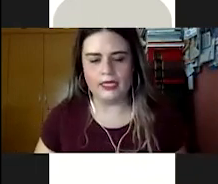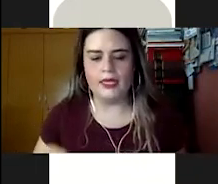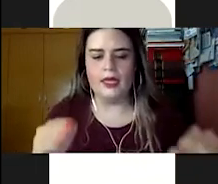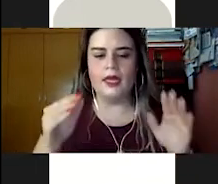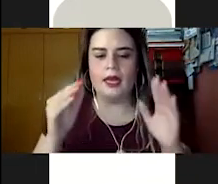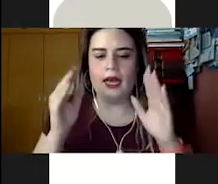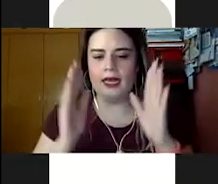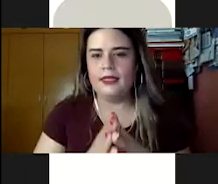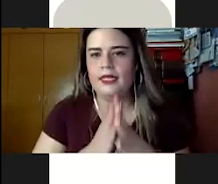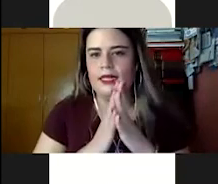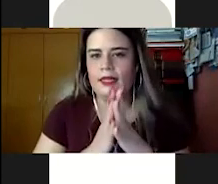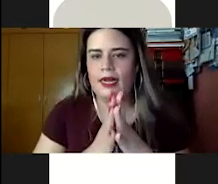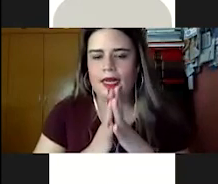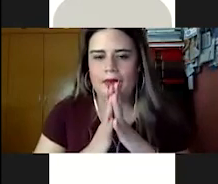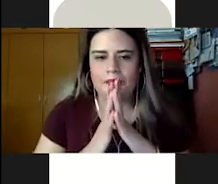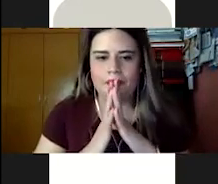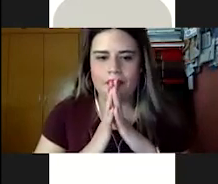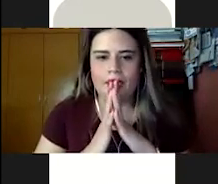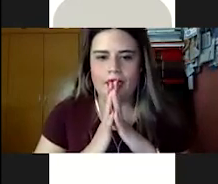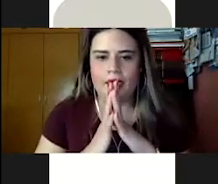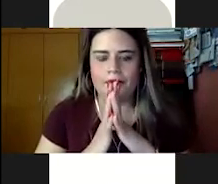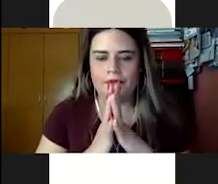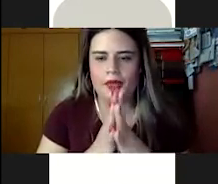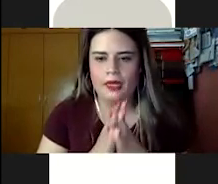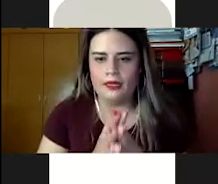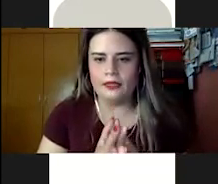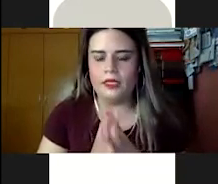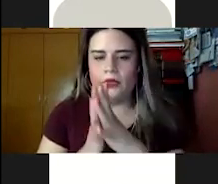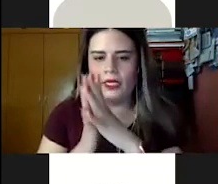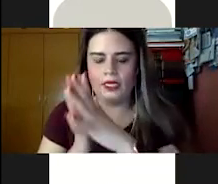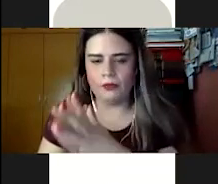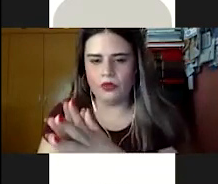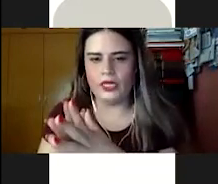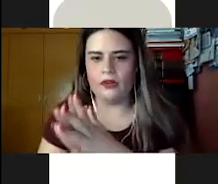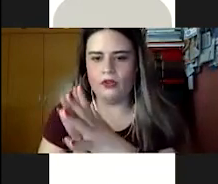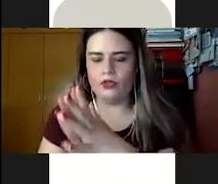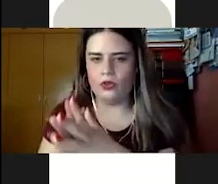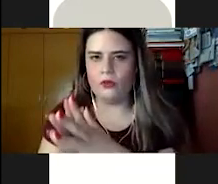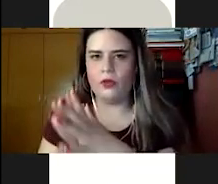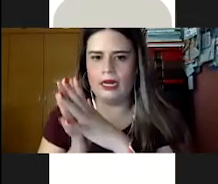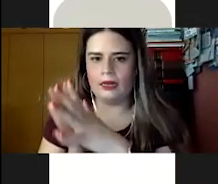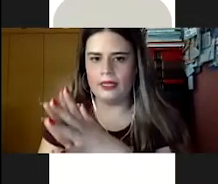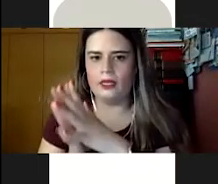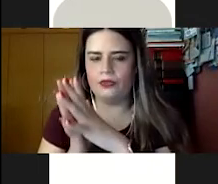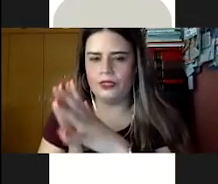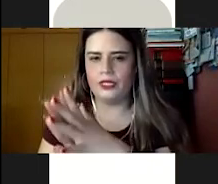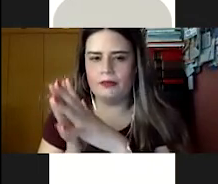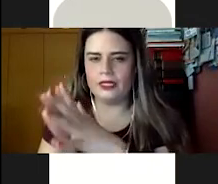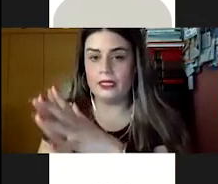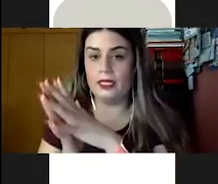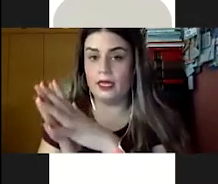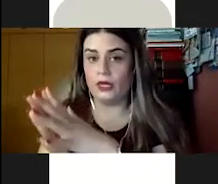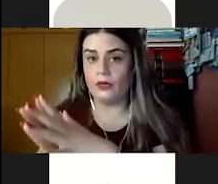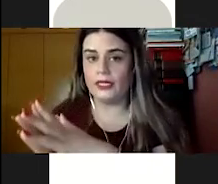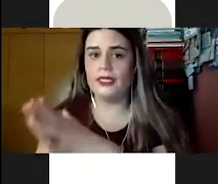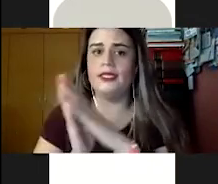más. Antes de que entrara Andrés Manuel y pusiera a Alfonso Romo a la cabeza de la oficina de